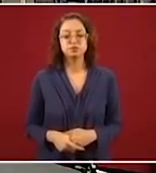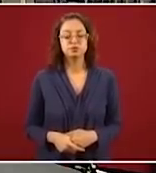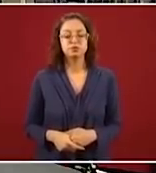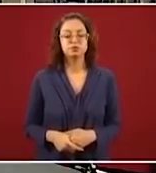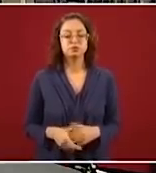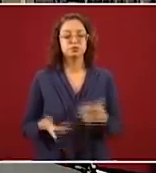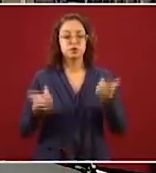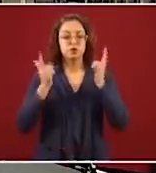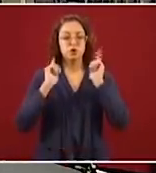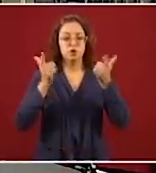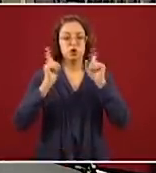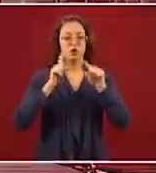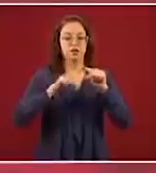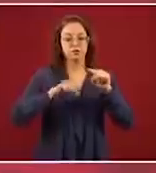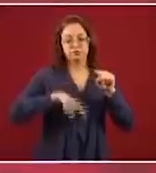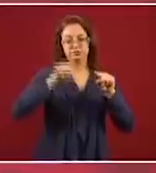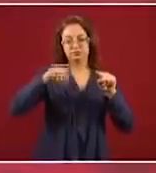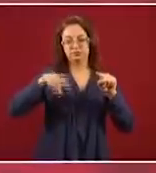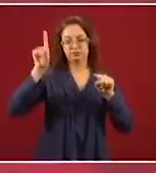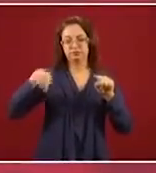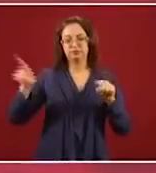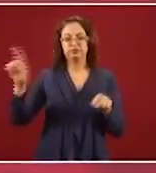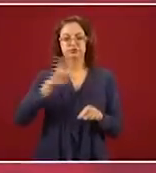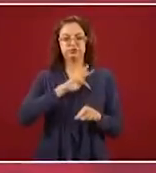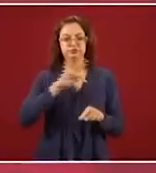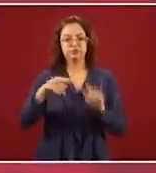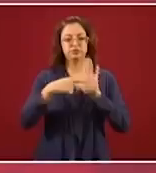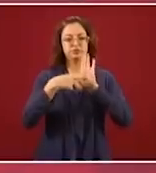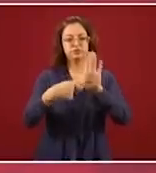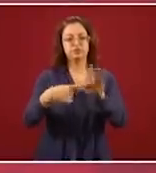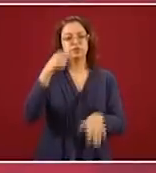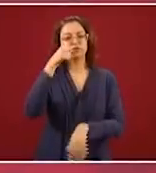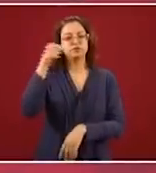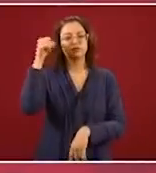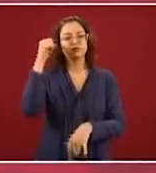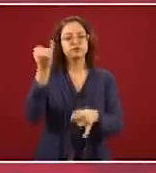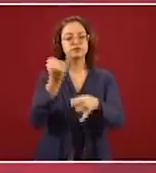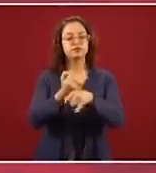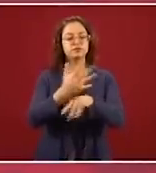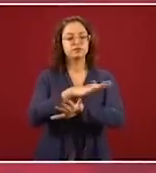la tabla. Esto es dato de ayer,